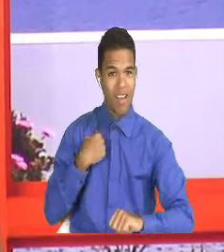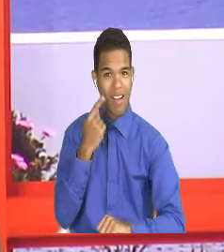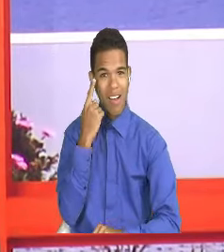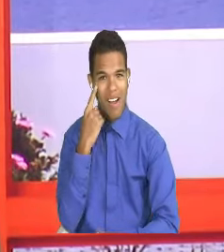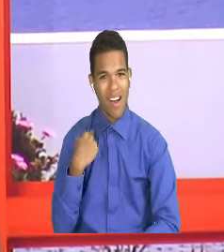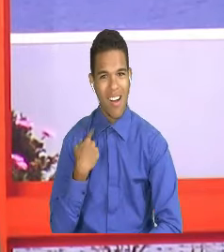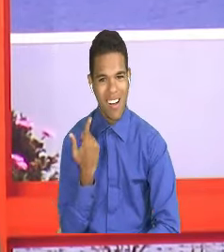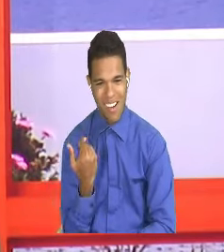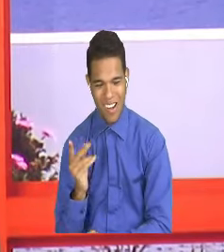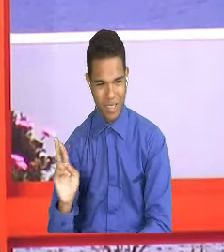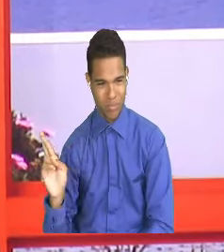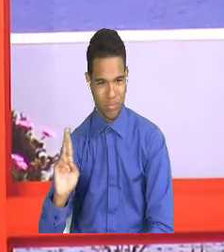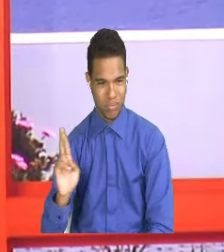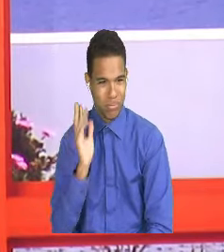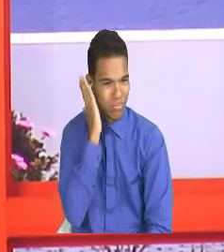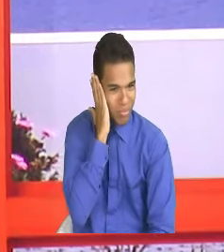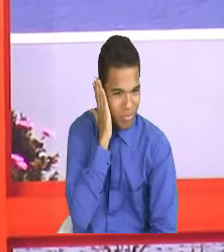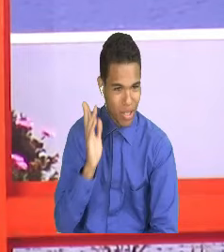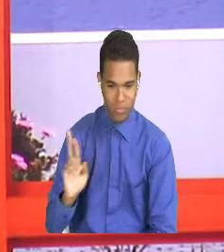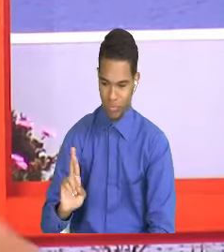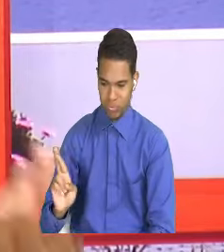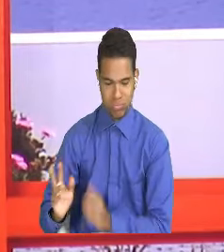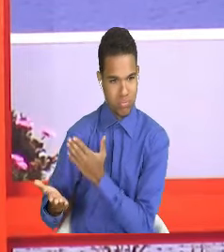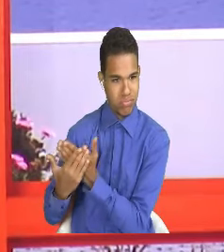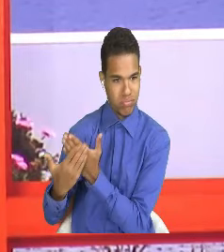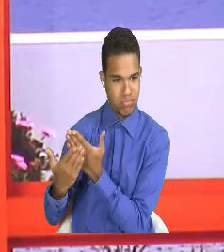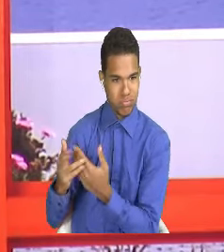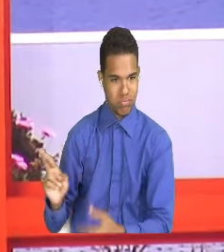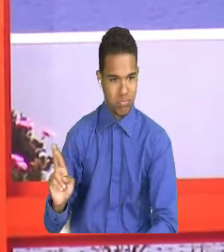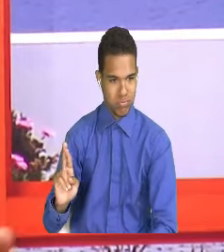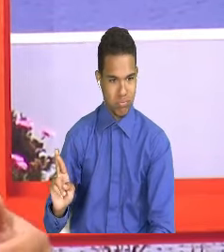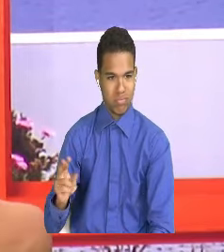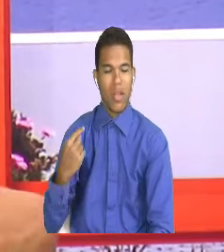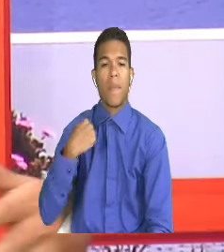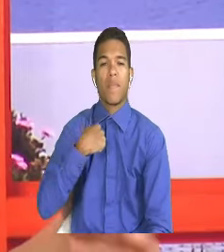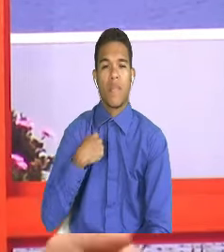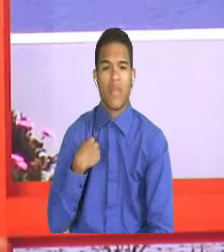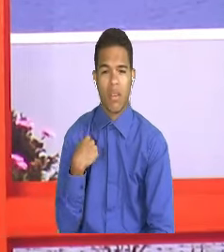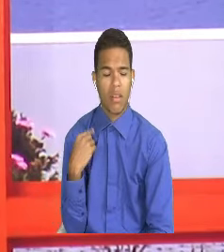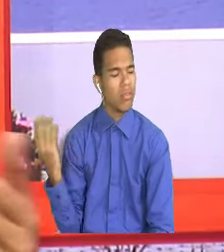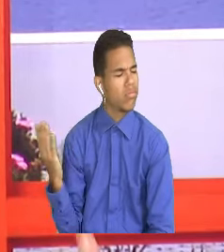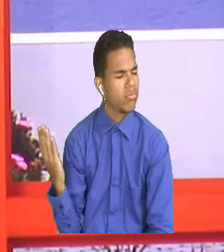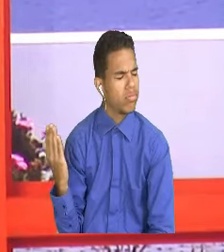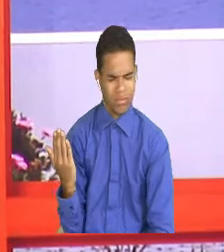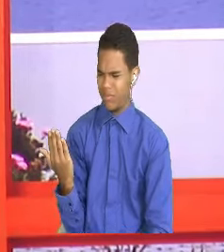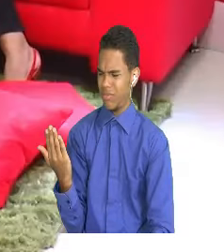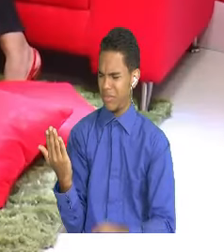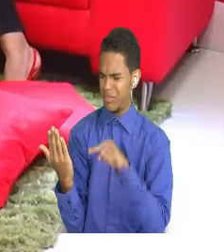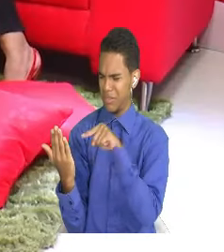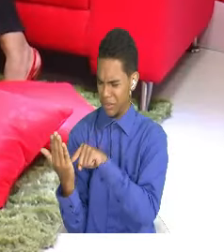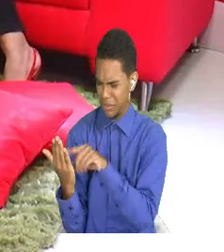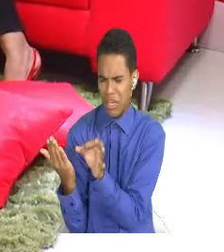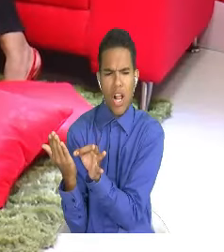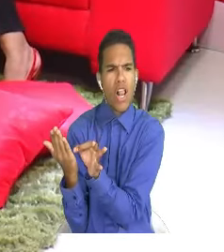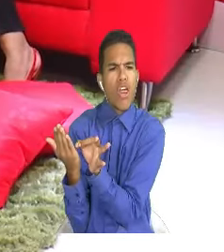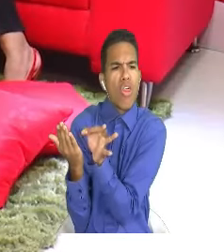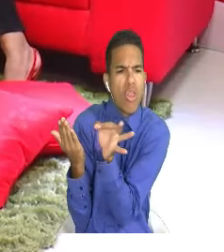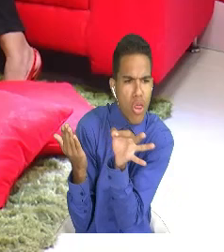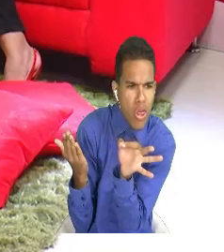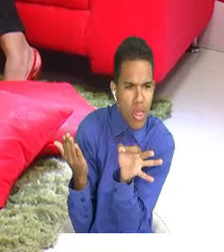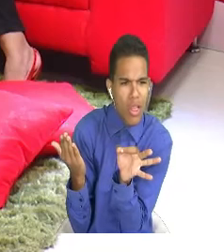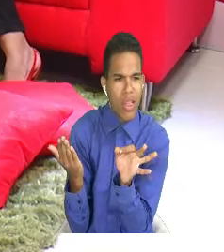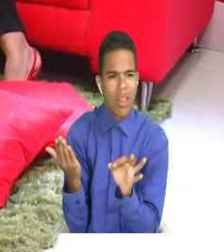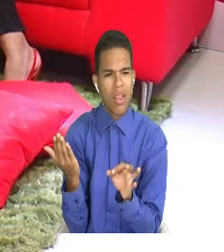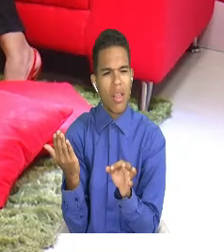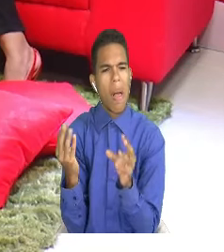despertador, no pausar el despertador, porque también puede ser algo que la gente hace, empieza a sonar el despertador y empiezan a aplazar. Cinco minutos más, voy